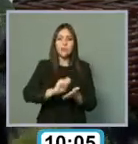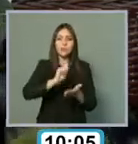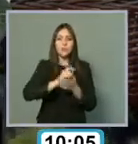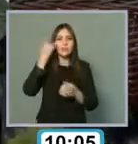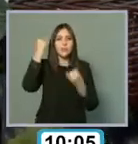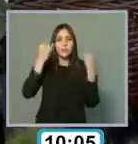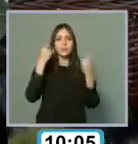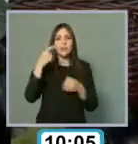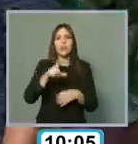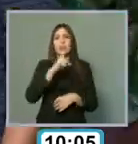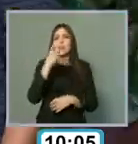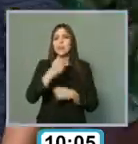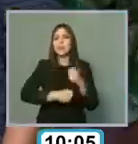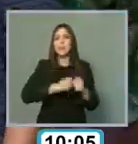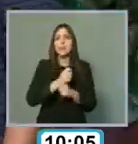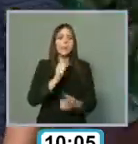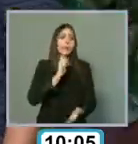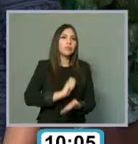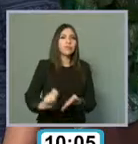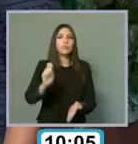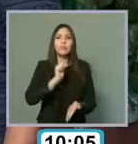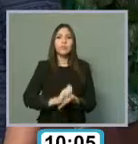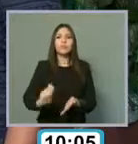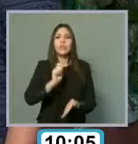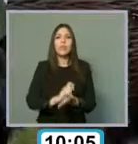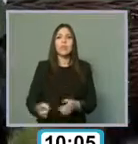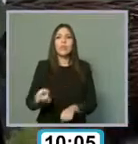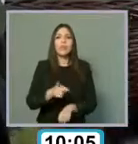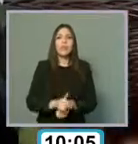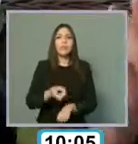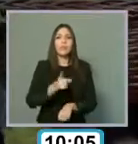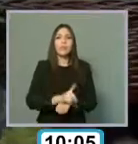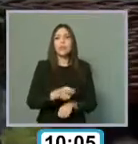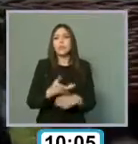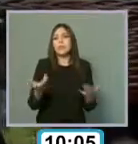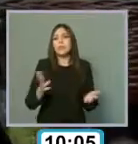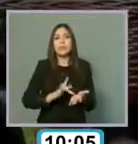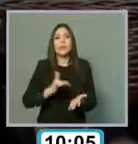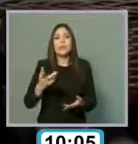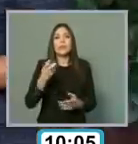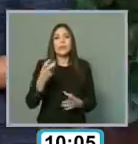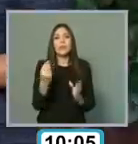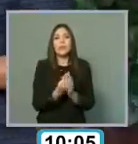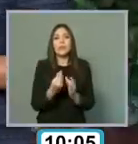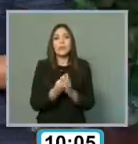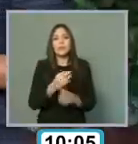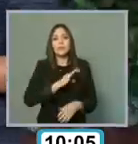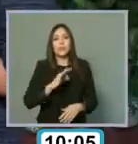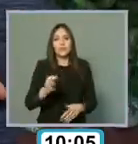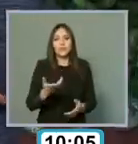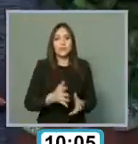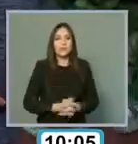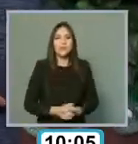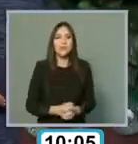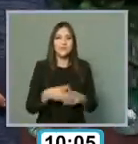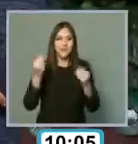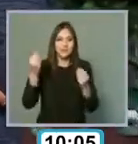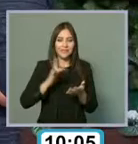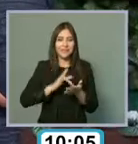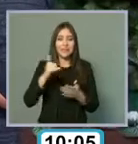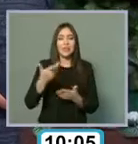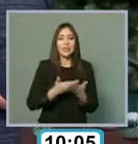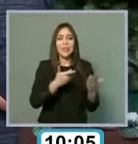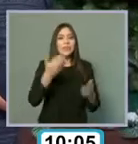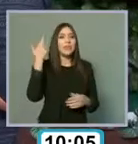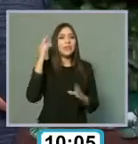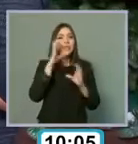a componer todos los días. Y pues gracias a eso. Bueno, hice vamos a todas esas escucharte y ahorita canciones. vamos a seguir platicando, Muchas ¿vale? gracias. ¿Qué tema